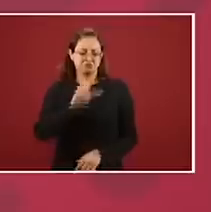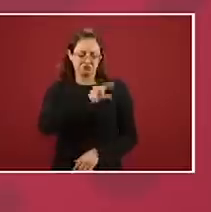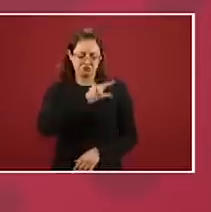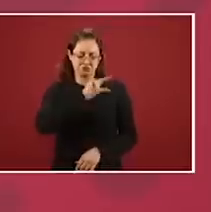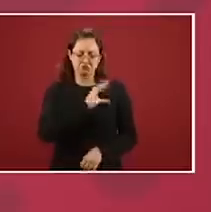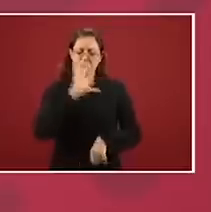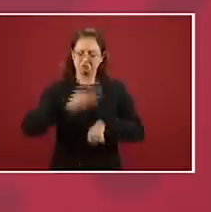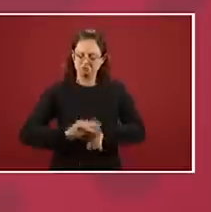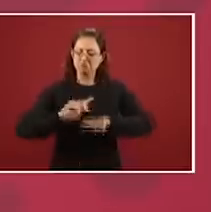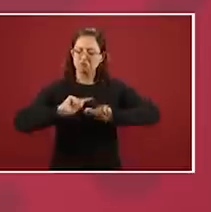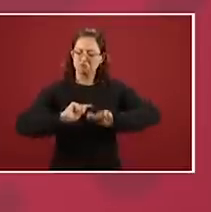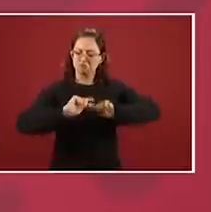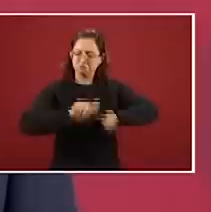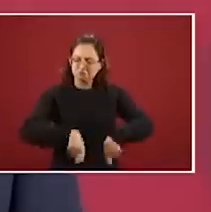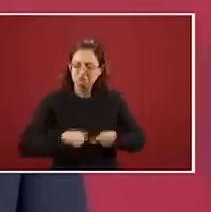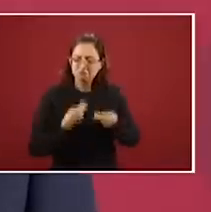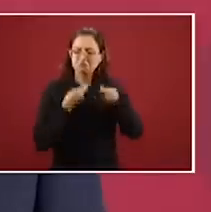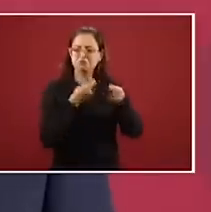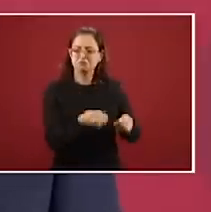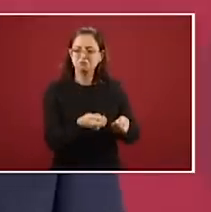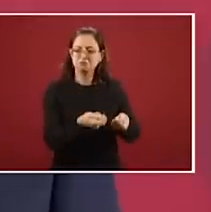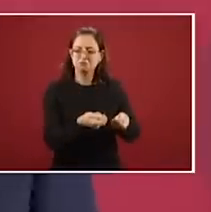particulares.